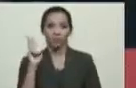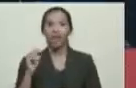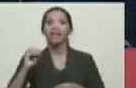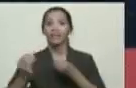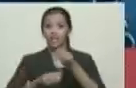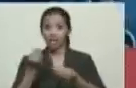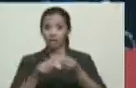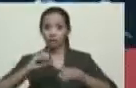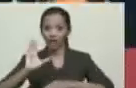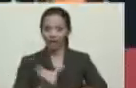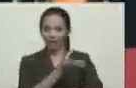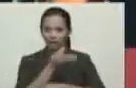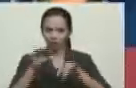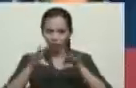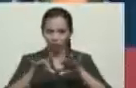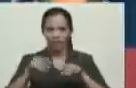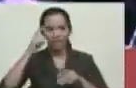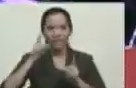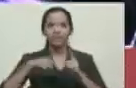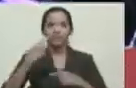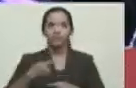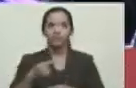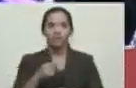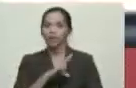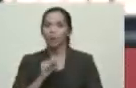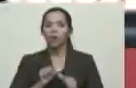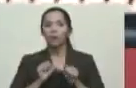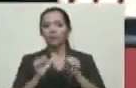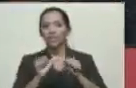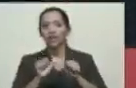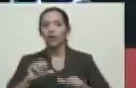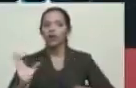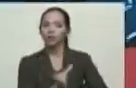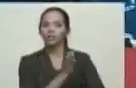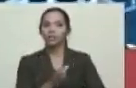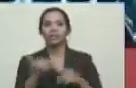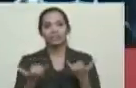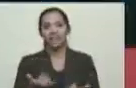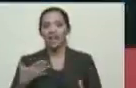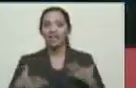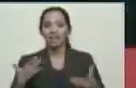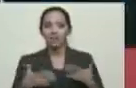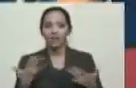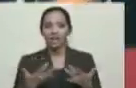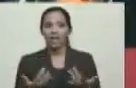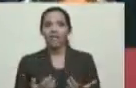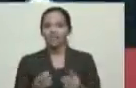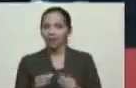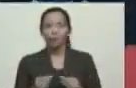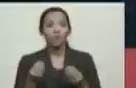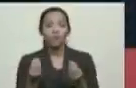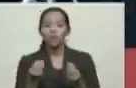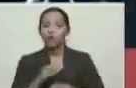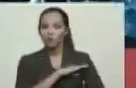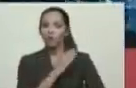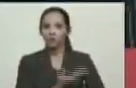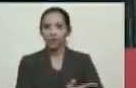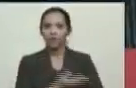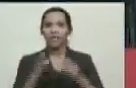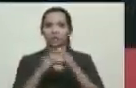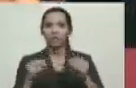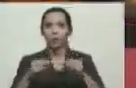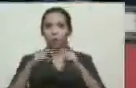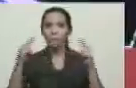el día siguiente. Lo que pasa es que el día siguiente no pudimos seguir con el concierto porque ya las actividades insurreccionales estaban demasiado fuertes en todos los